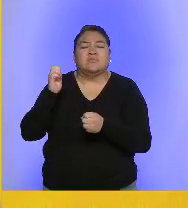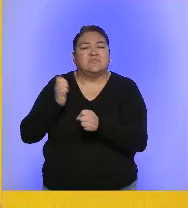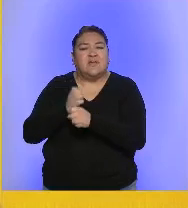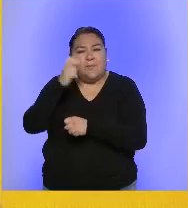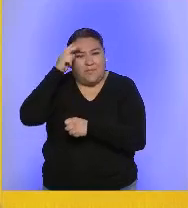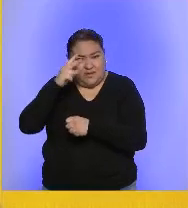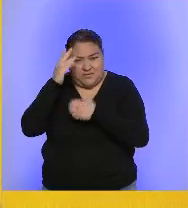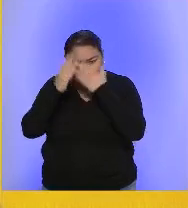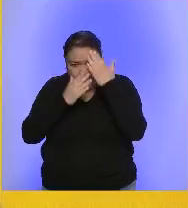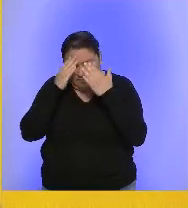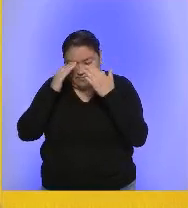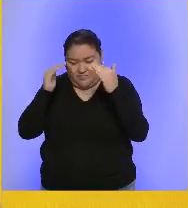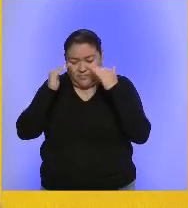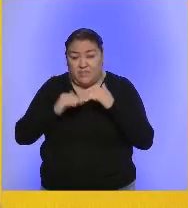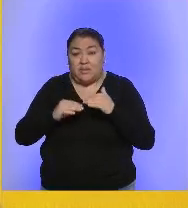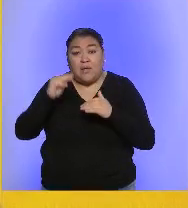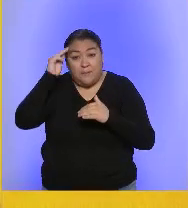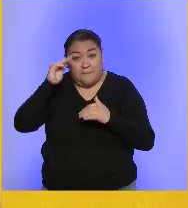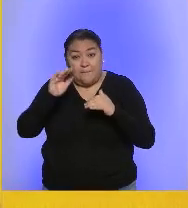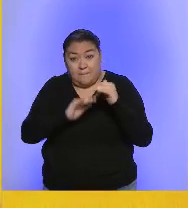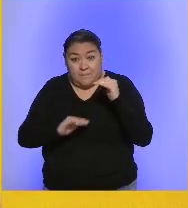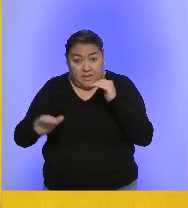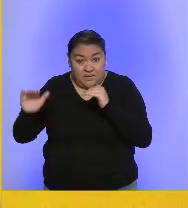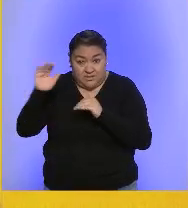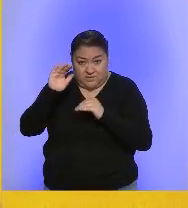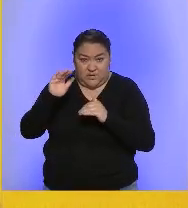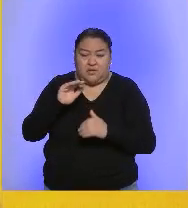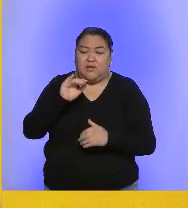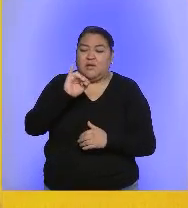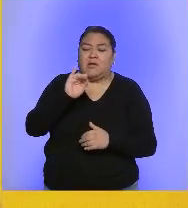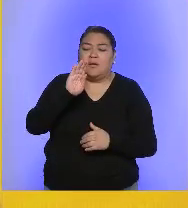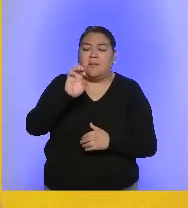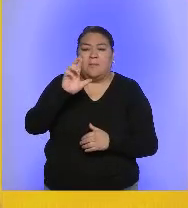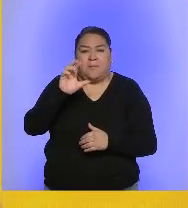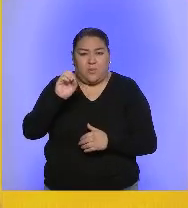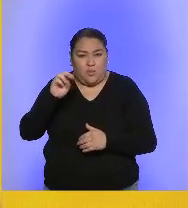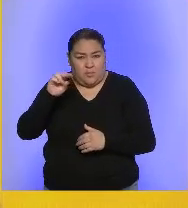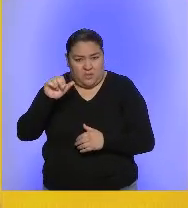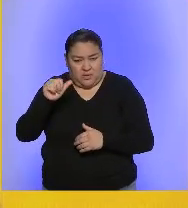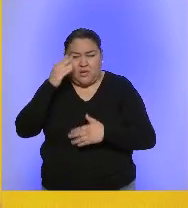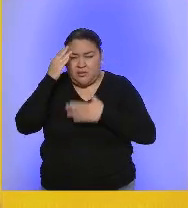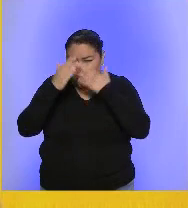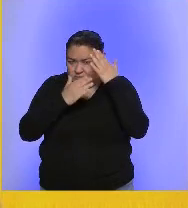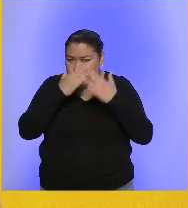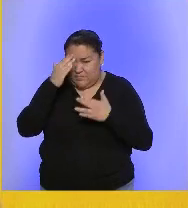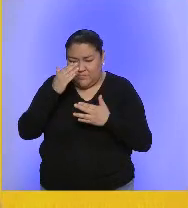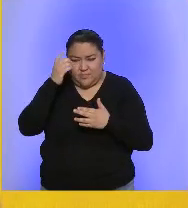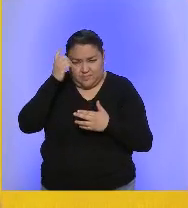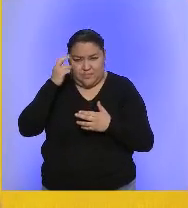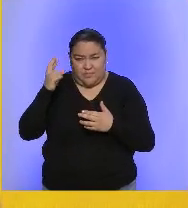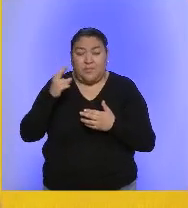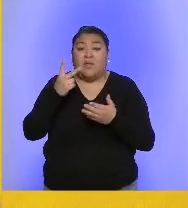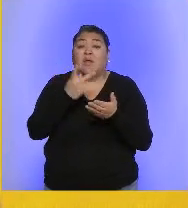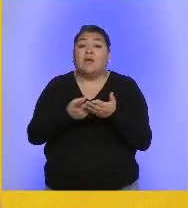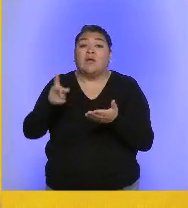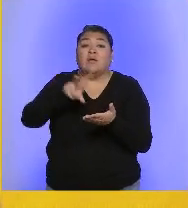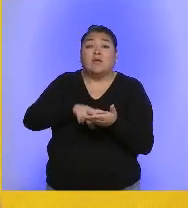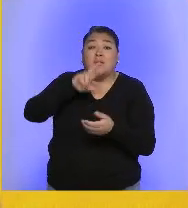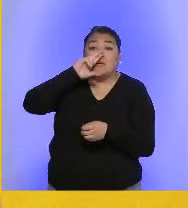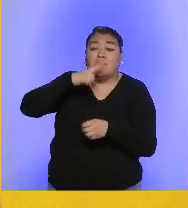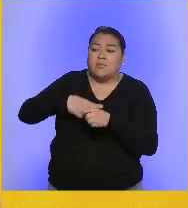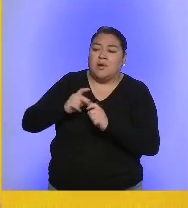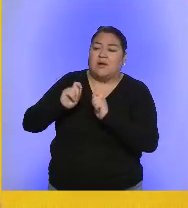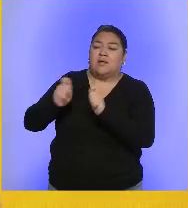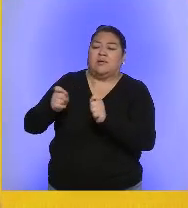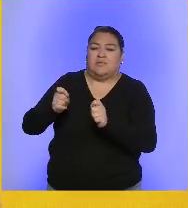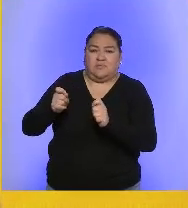Instituto Iberoamericano de Derecho Electoral. Se ha desempeñado en diversas funciones de Procuración de Justicia, tales como